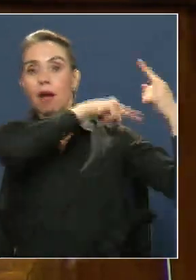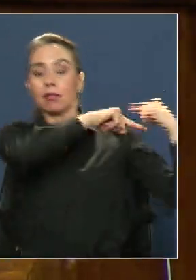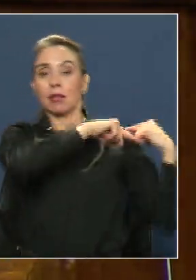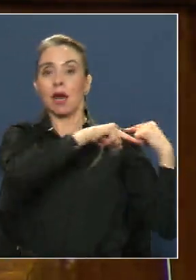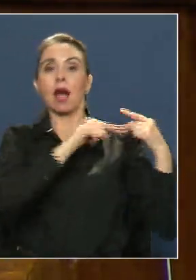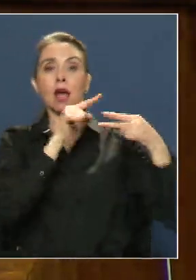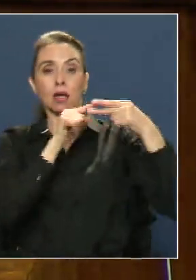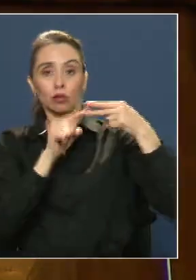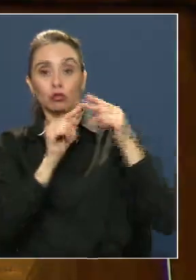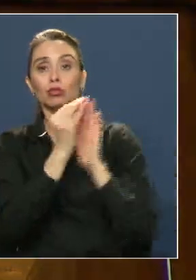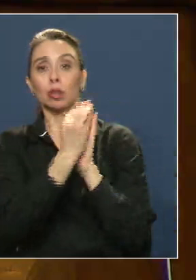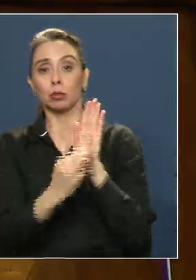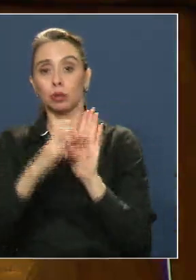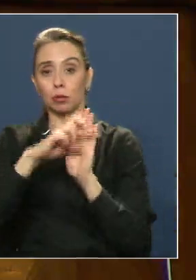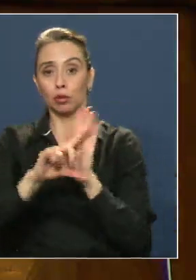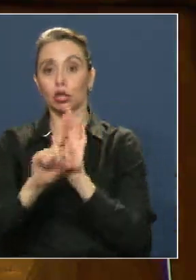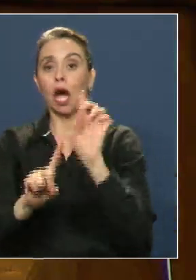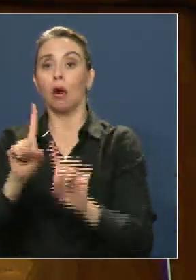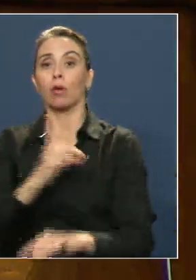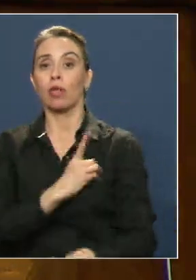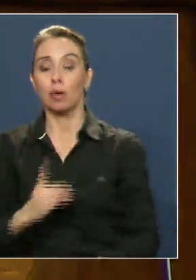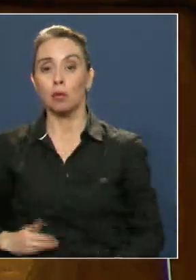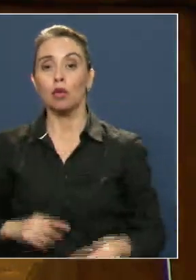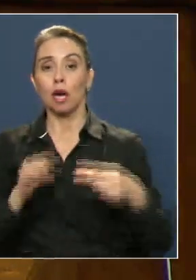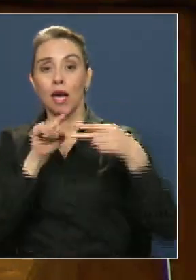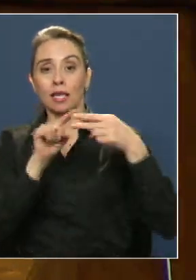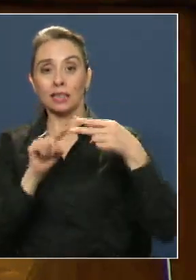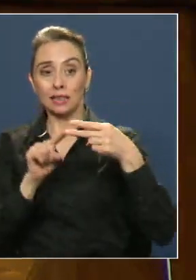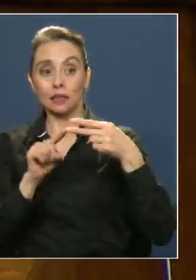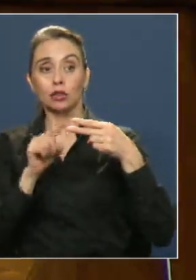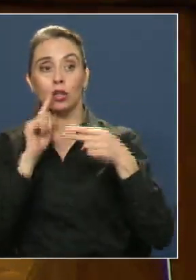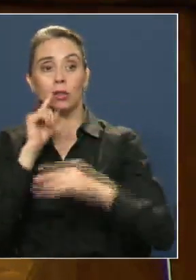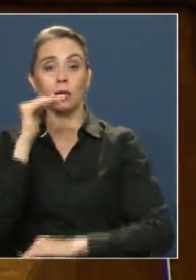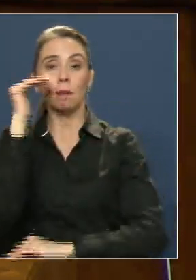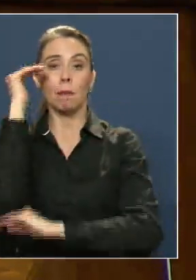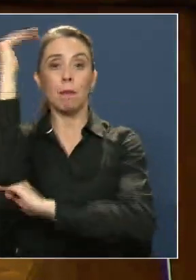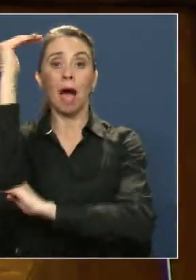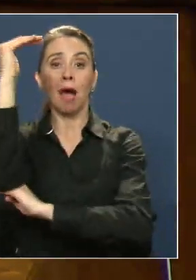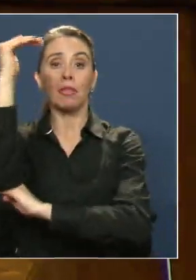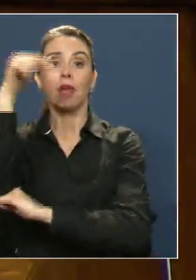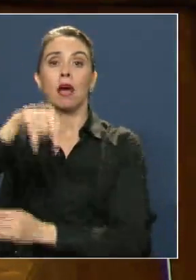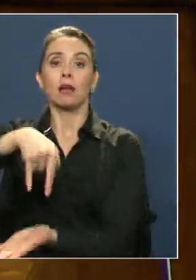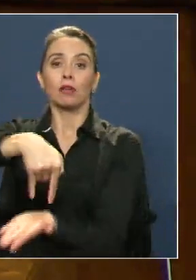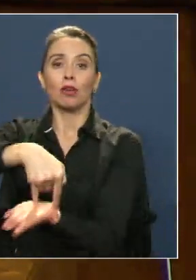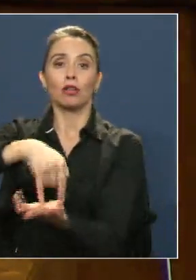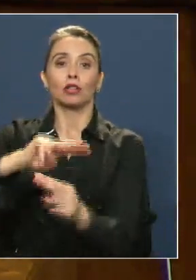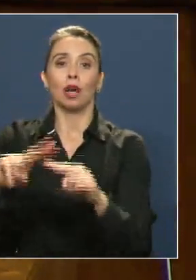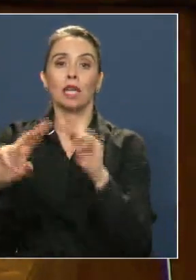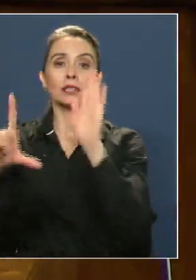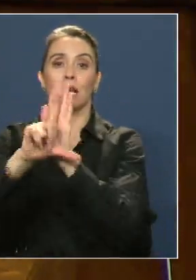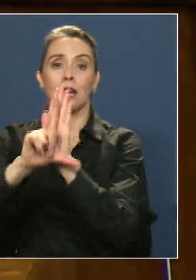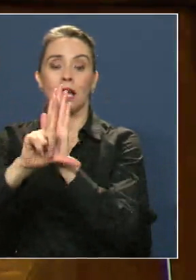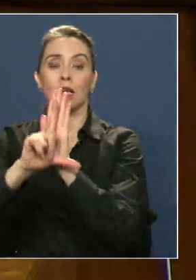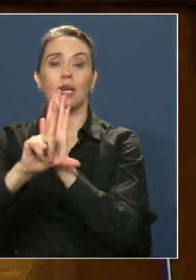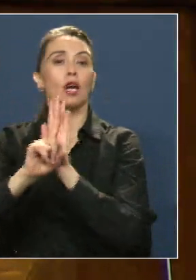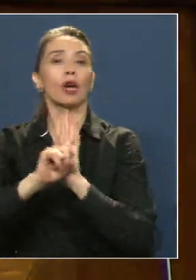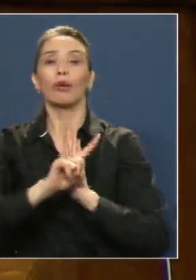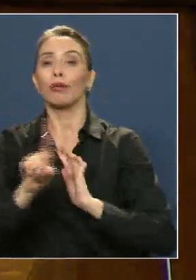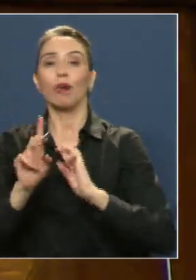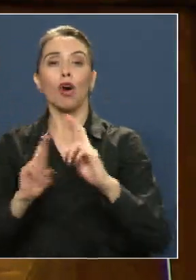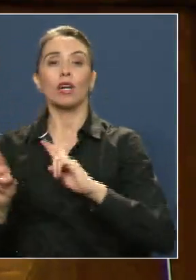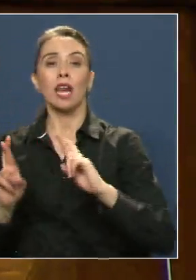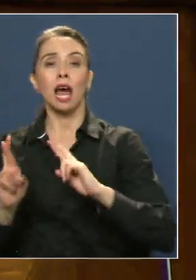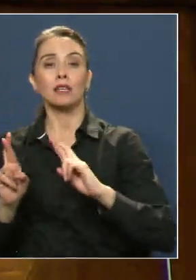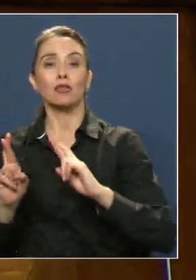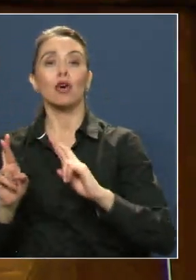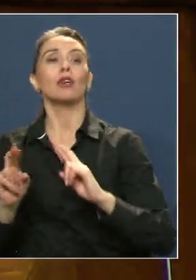estimaron algunos parlamentarios, corresponden a instituciones jurídicas de soberanía legislativa y no se relacionan, por tanto,